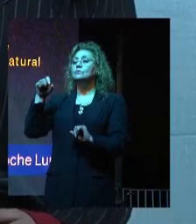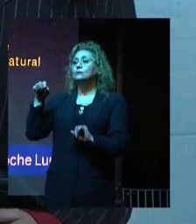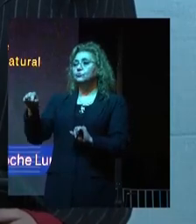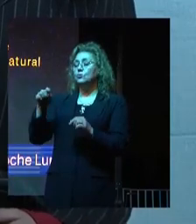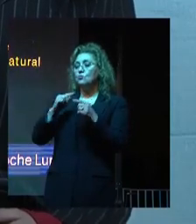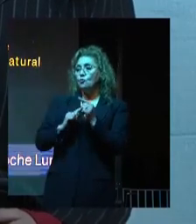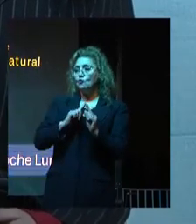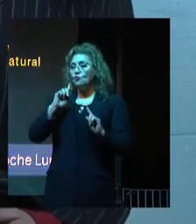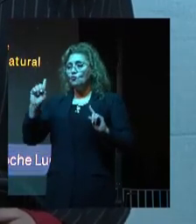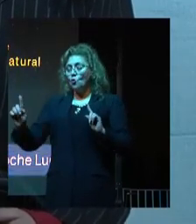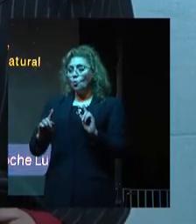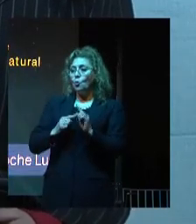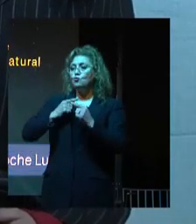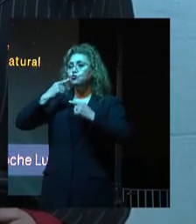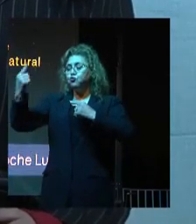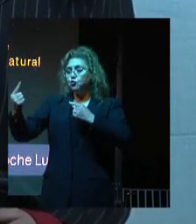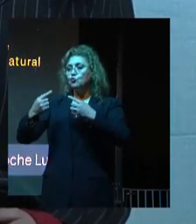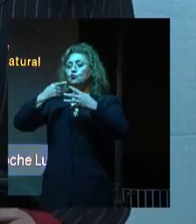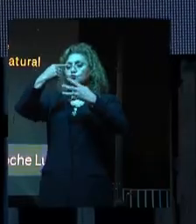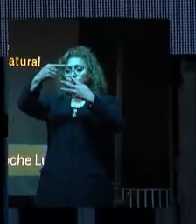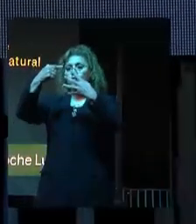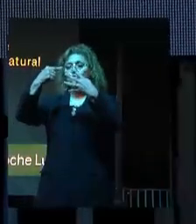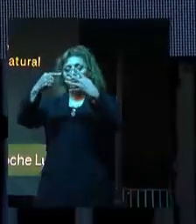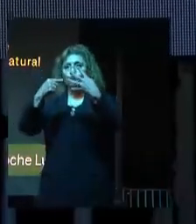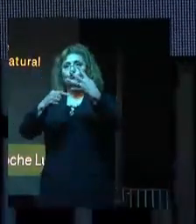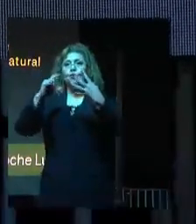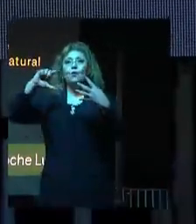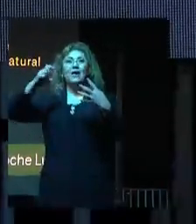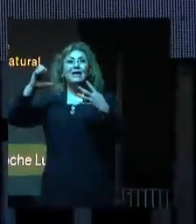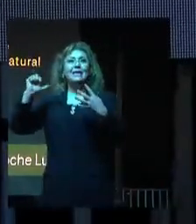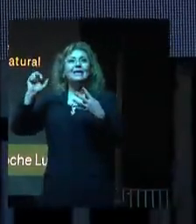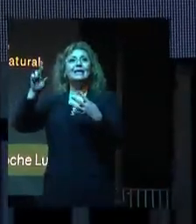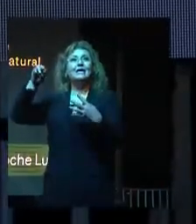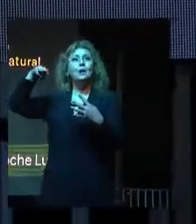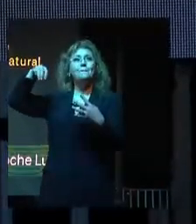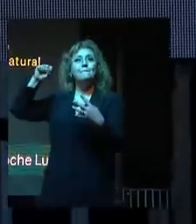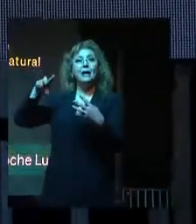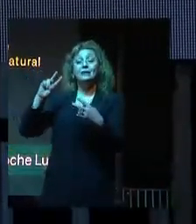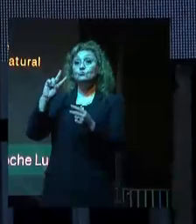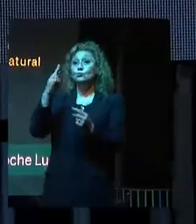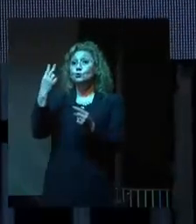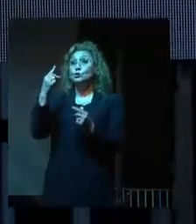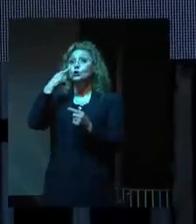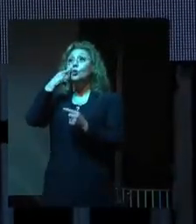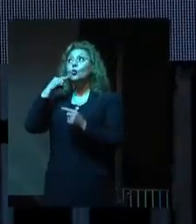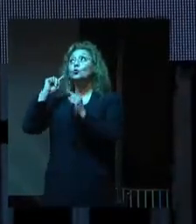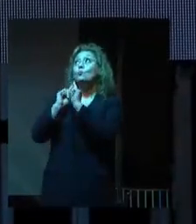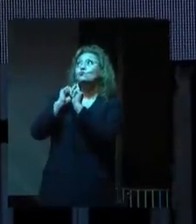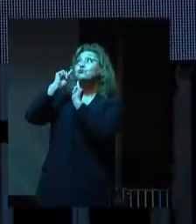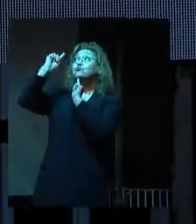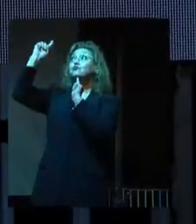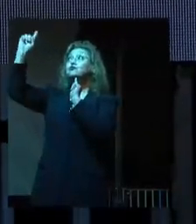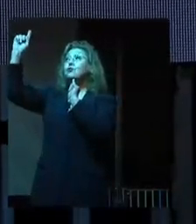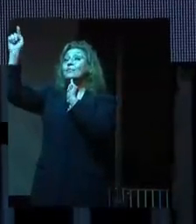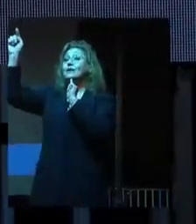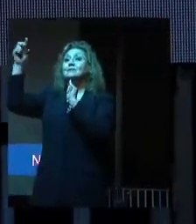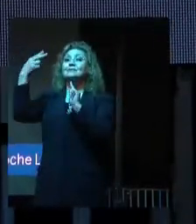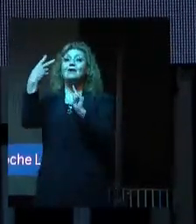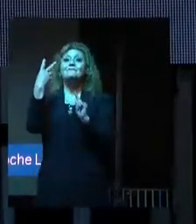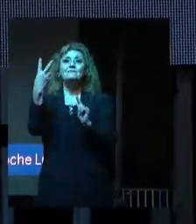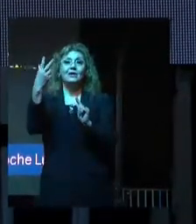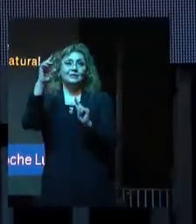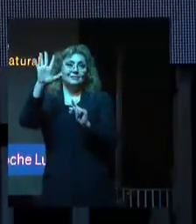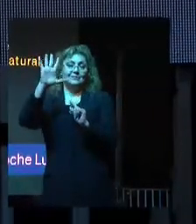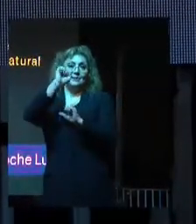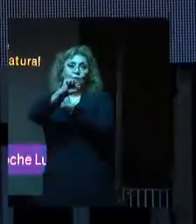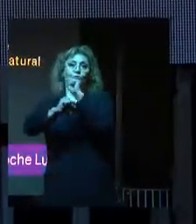fueron este y el otro y el demás allá. Germán Titov, el segundo hombre en subir al espacio, tenía 25 años.